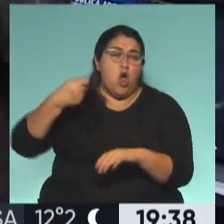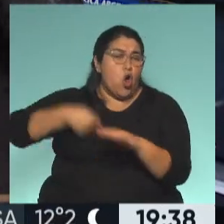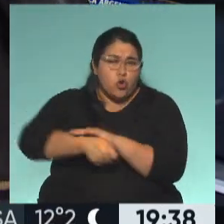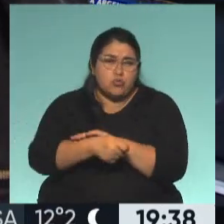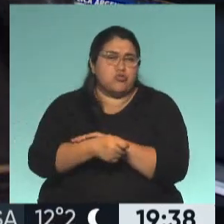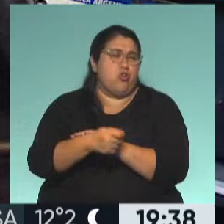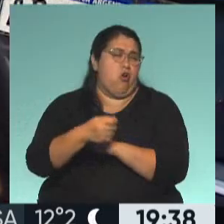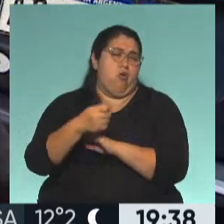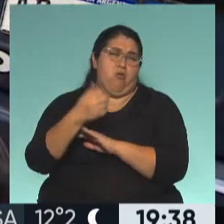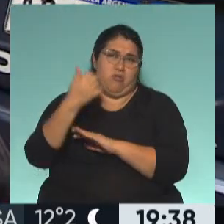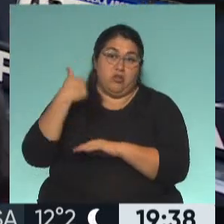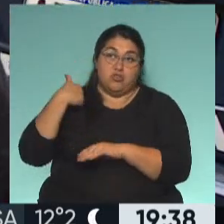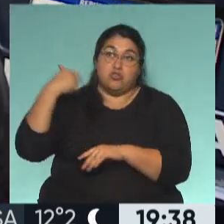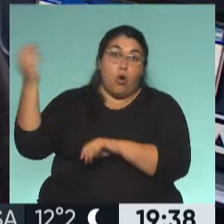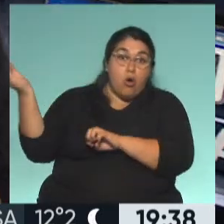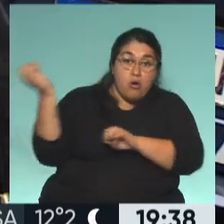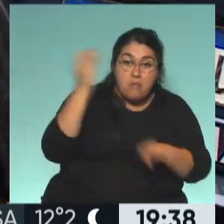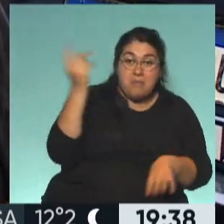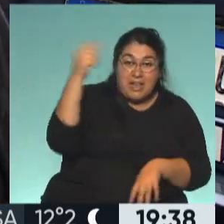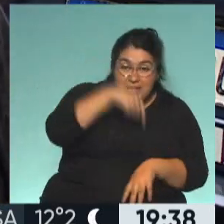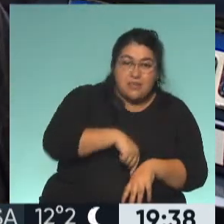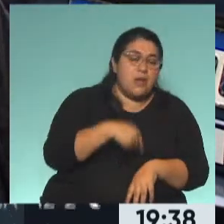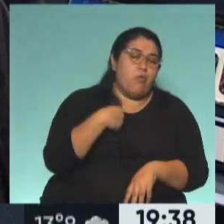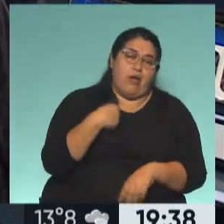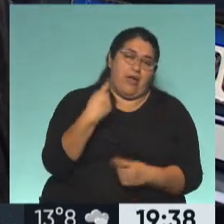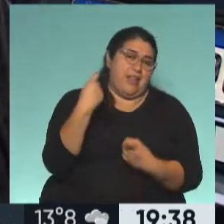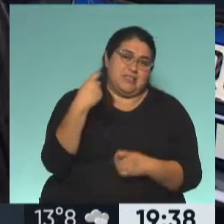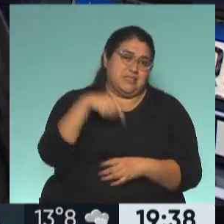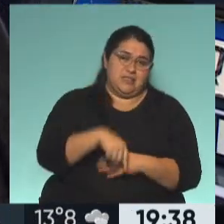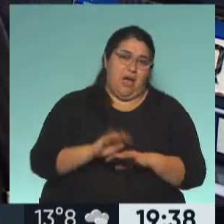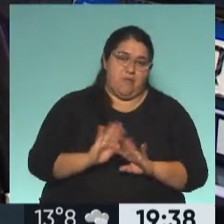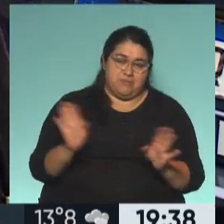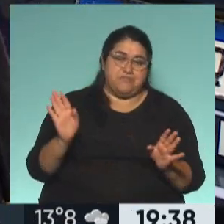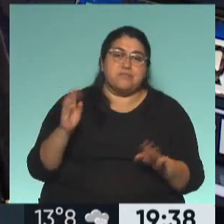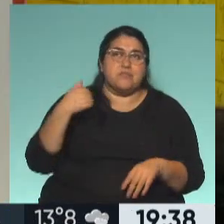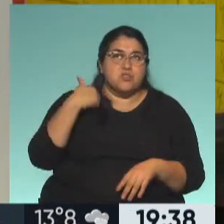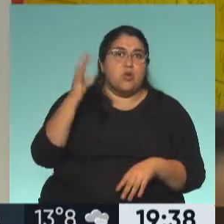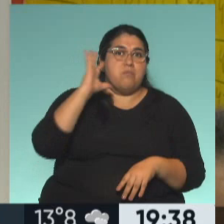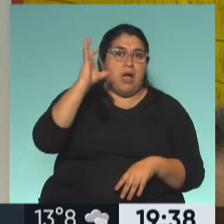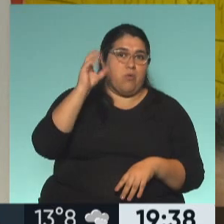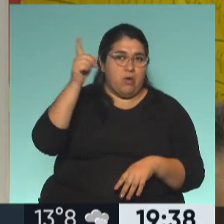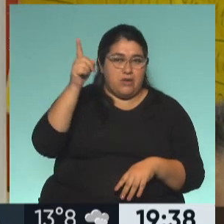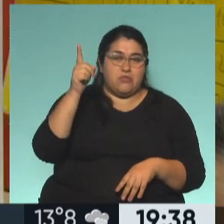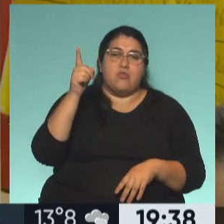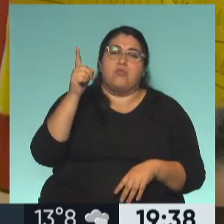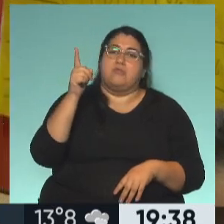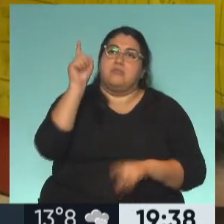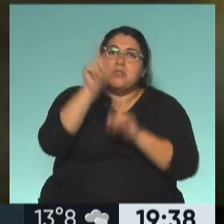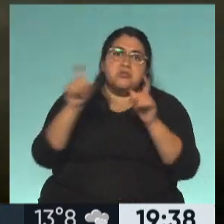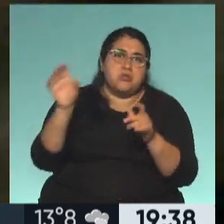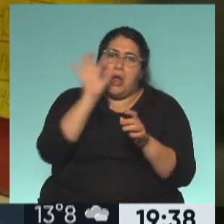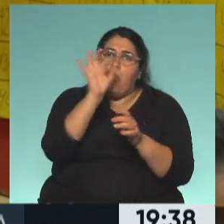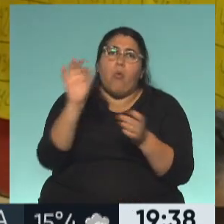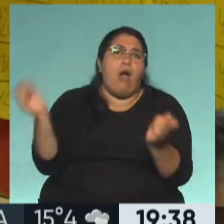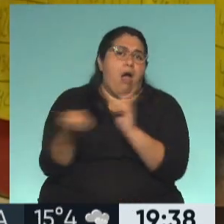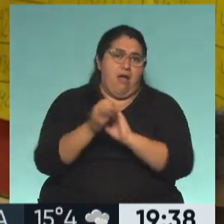ahí, yo vine por necesidad. Desde que tengo memoria están esa gente y nunca se hizo nada por